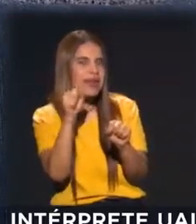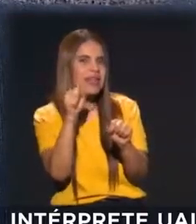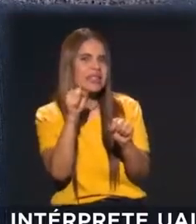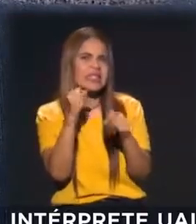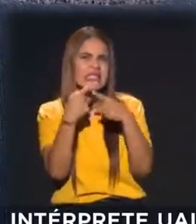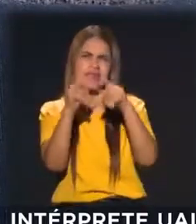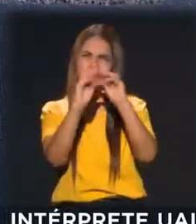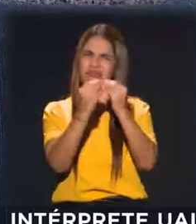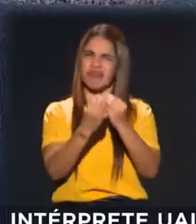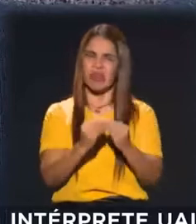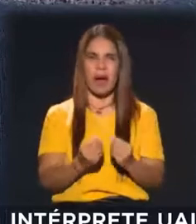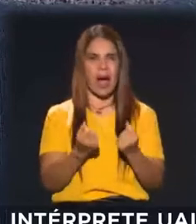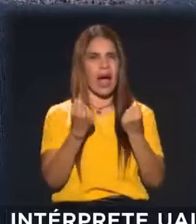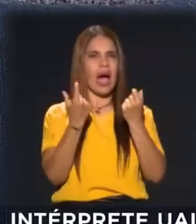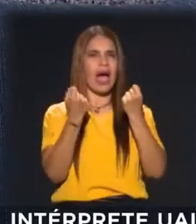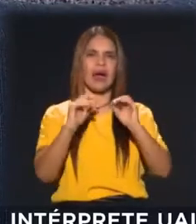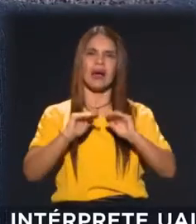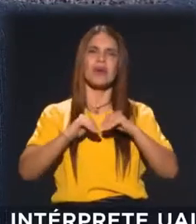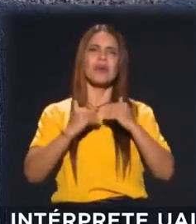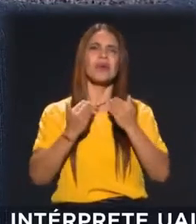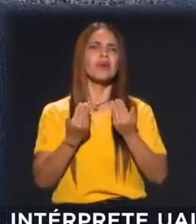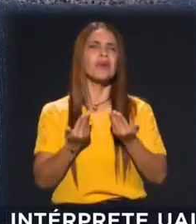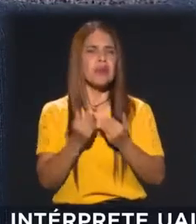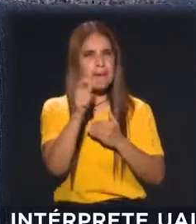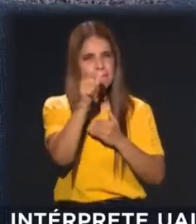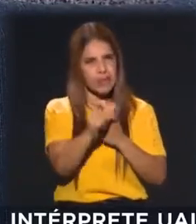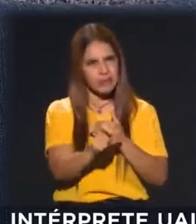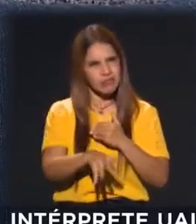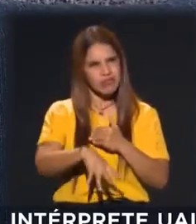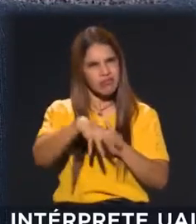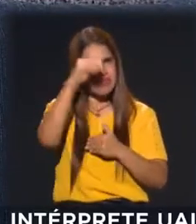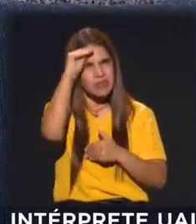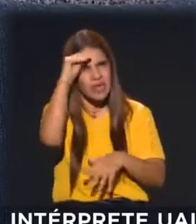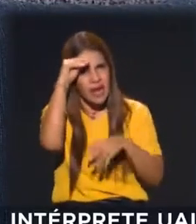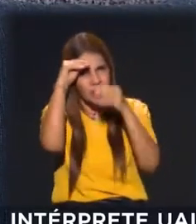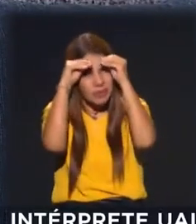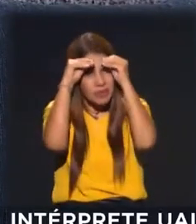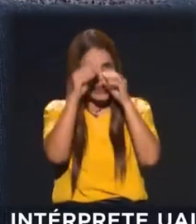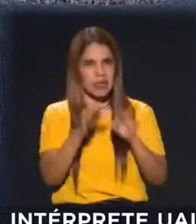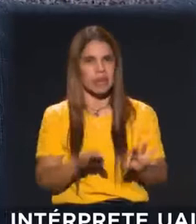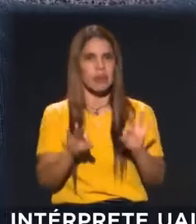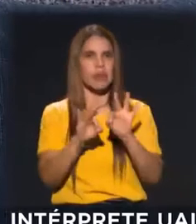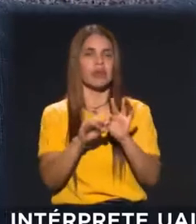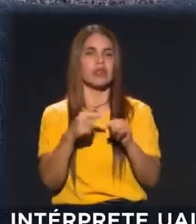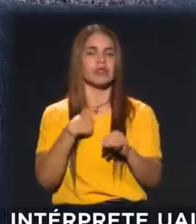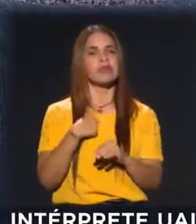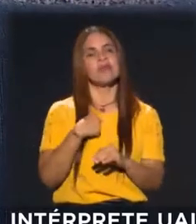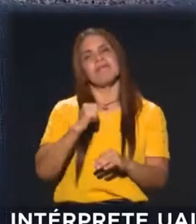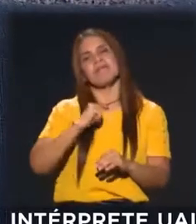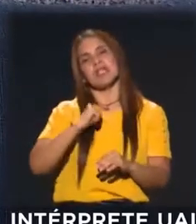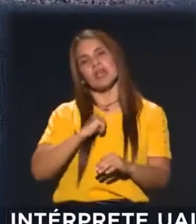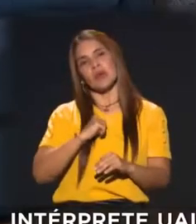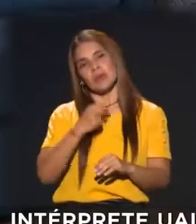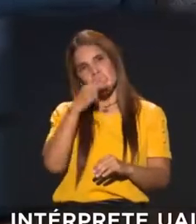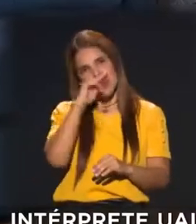hay muchas formas de entender cómo una persona aprende. Entonces, aquí lo importante es entender que si yo tengo